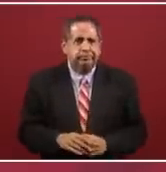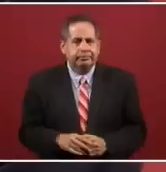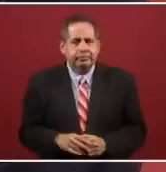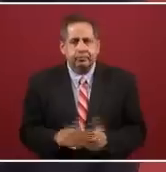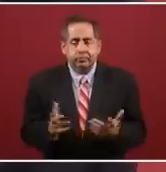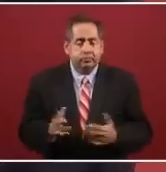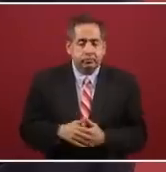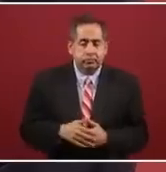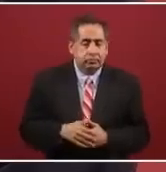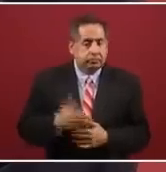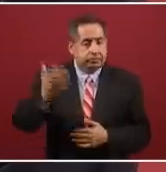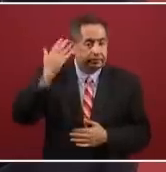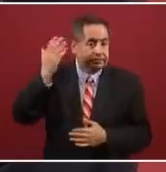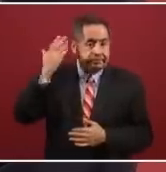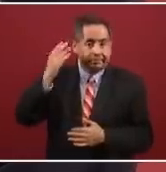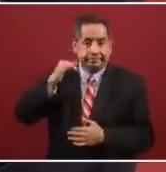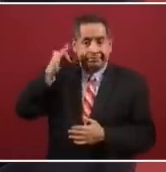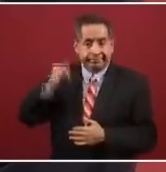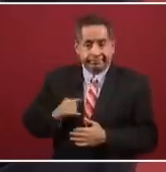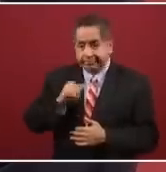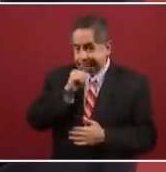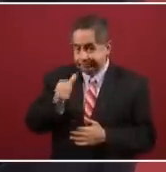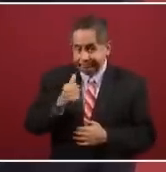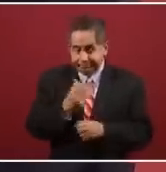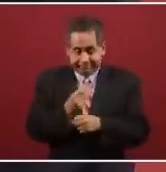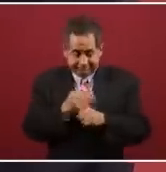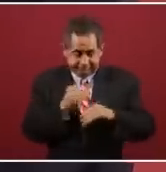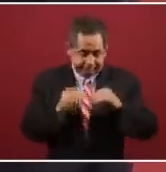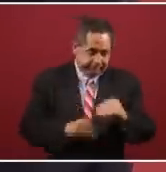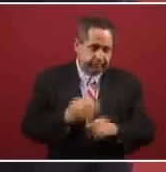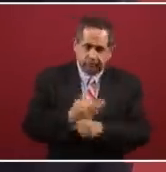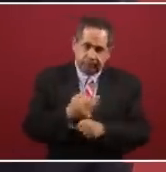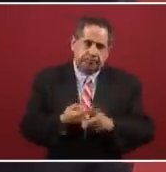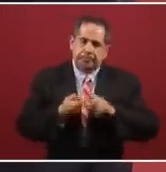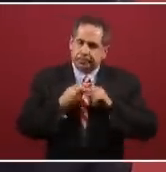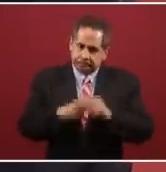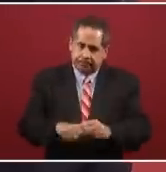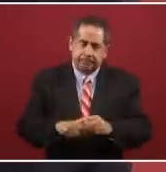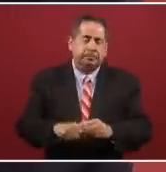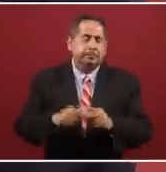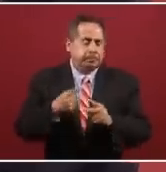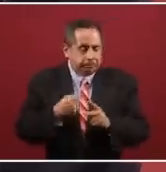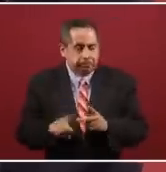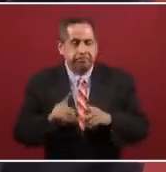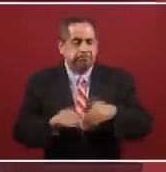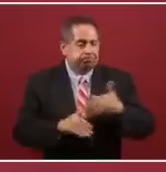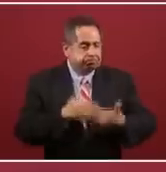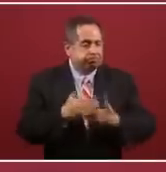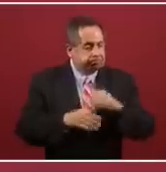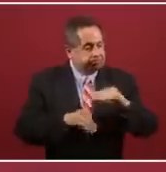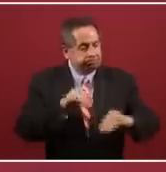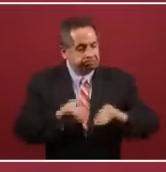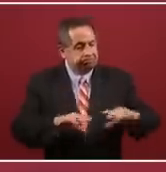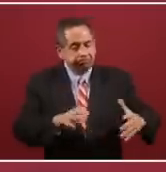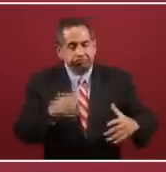pues no se había hecho un trabajo así, estamos empezando para que